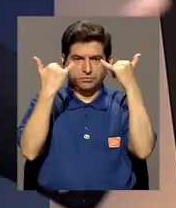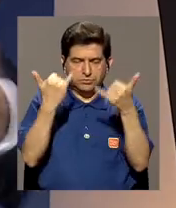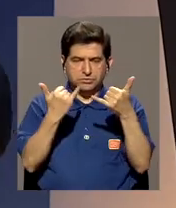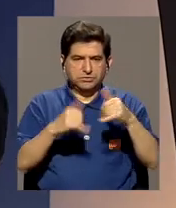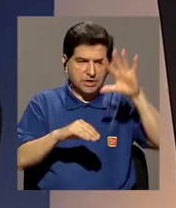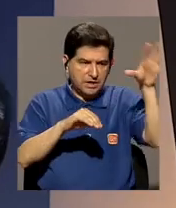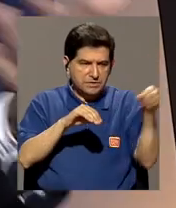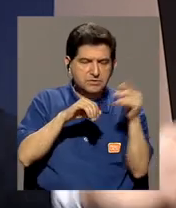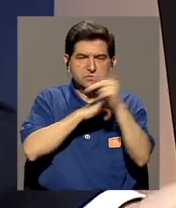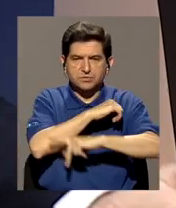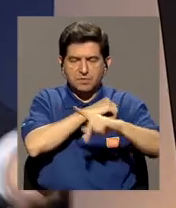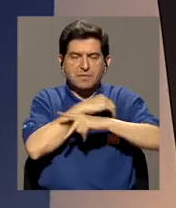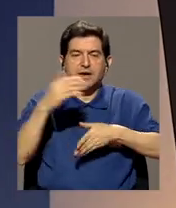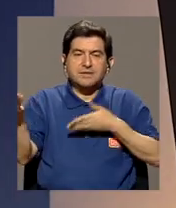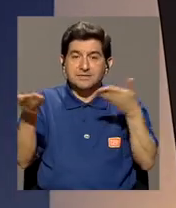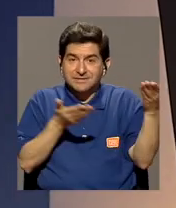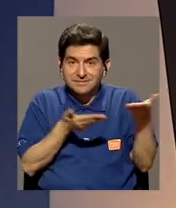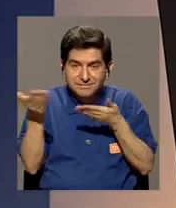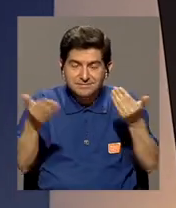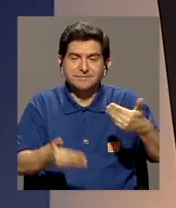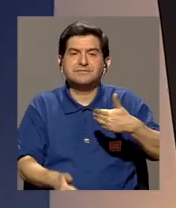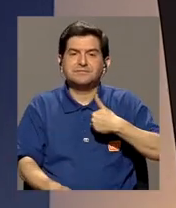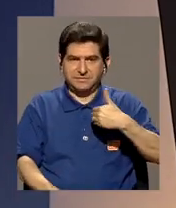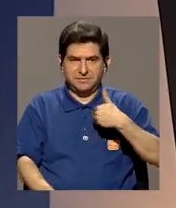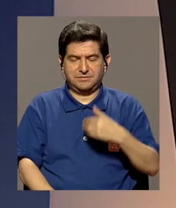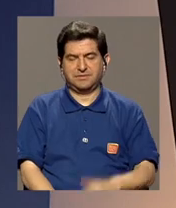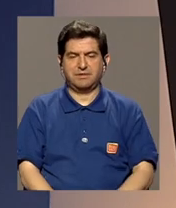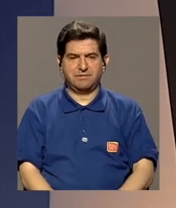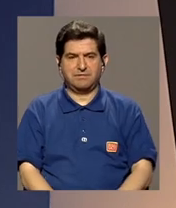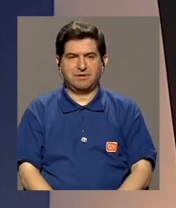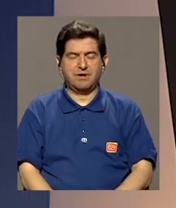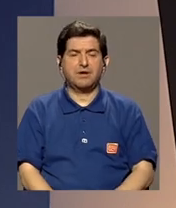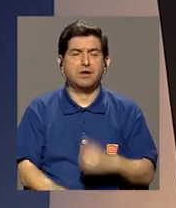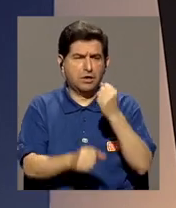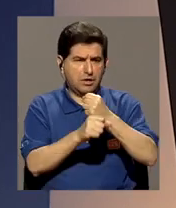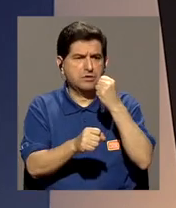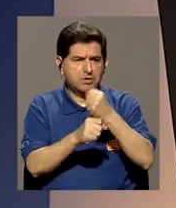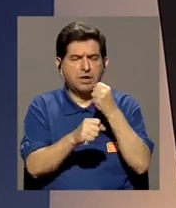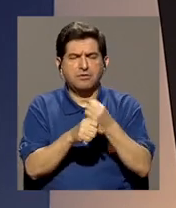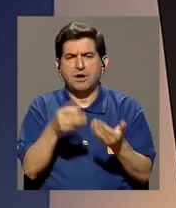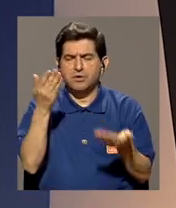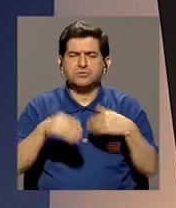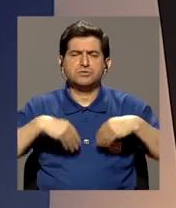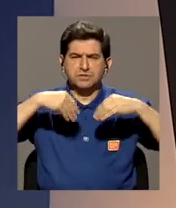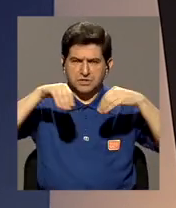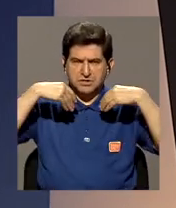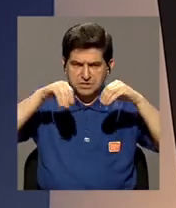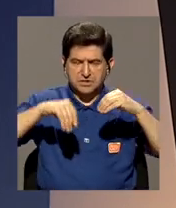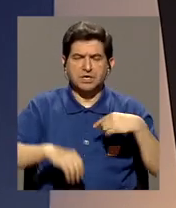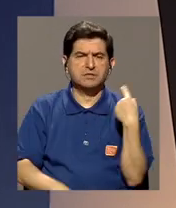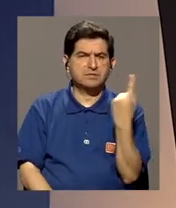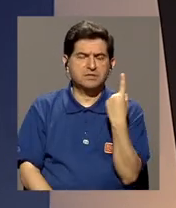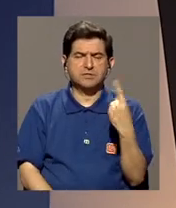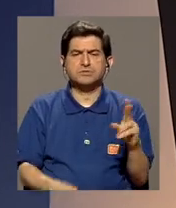sumamos al país los servicios que tienen ahí digamos de operaciones muchas tiendas y demás que únicamente utilizan por